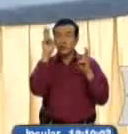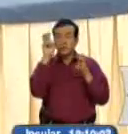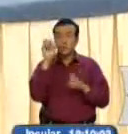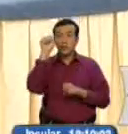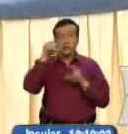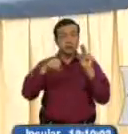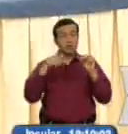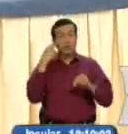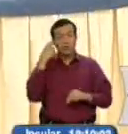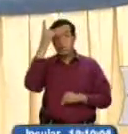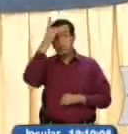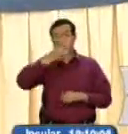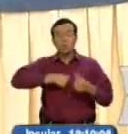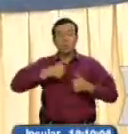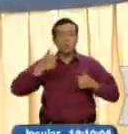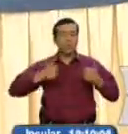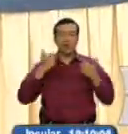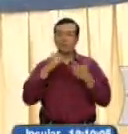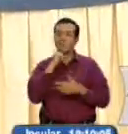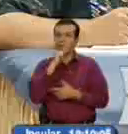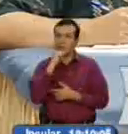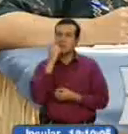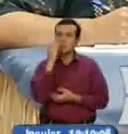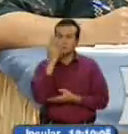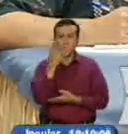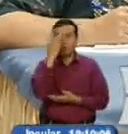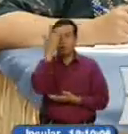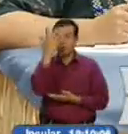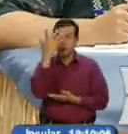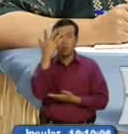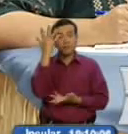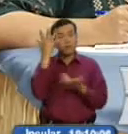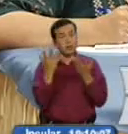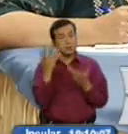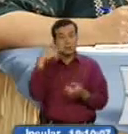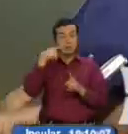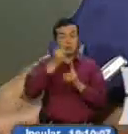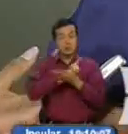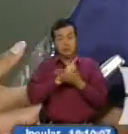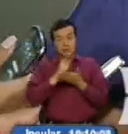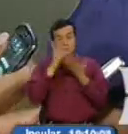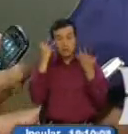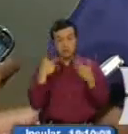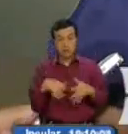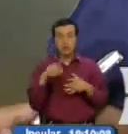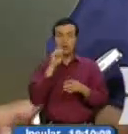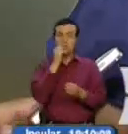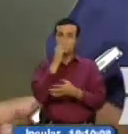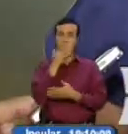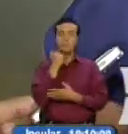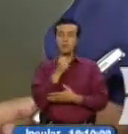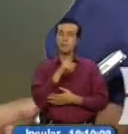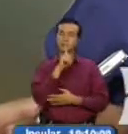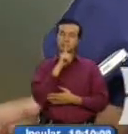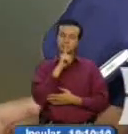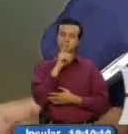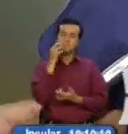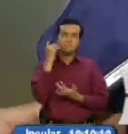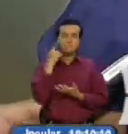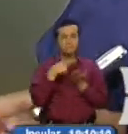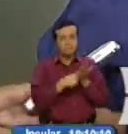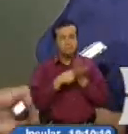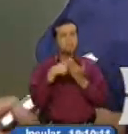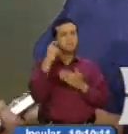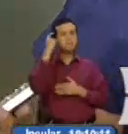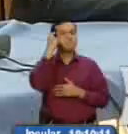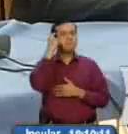de cuál sería la decisión final de la comisión, la misma que podría conocerse a finales de esta semana. Y que en realidad preferimos tener un análisis y una